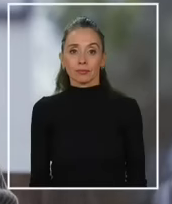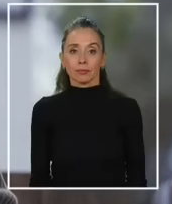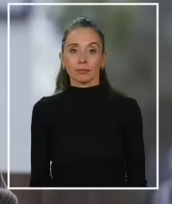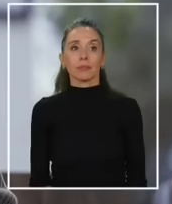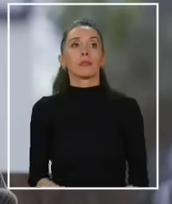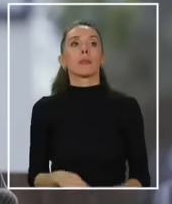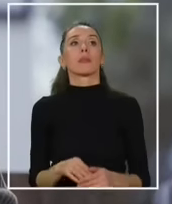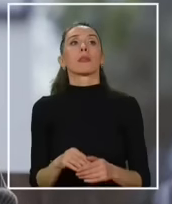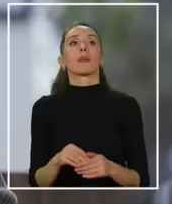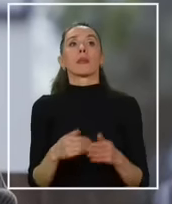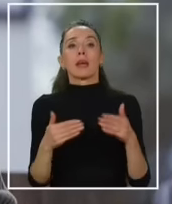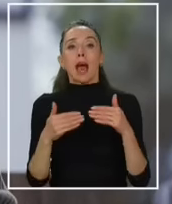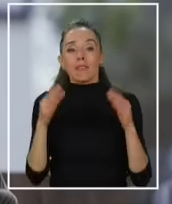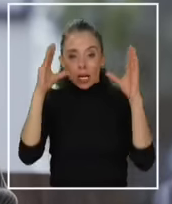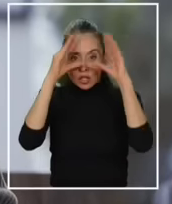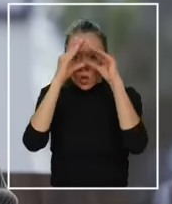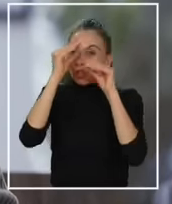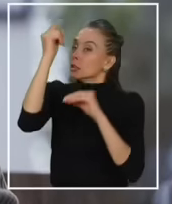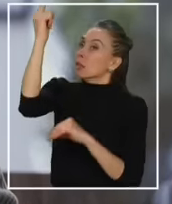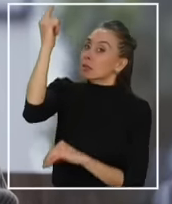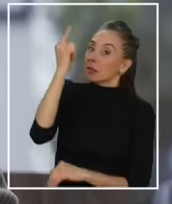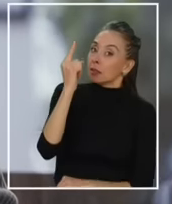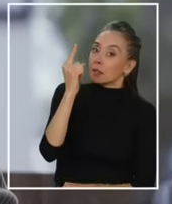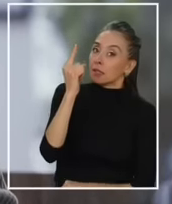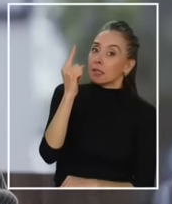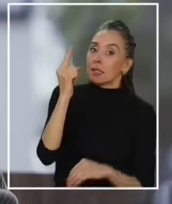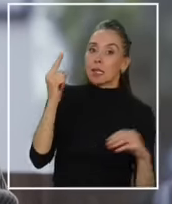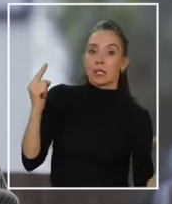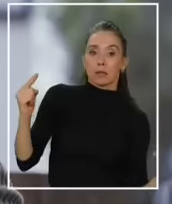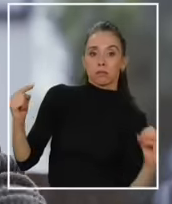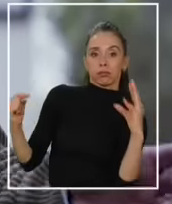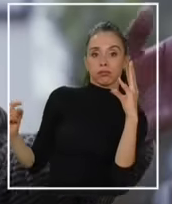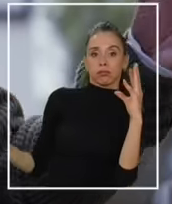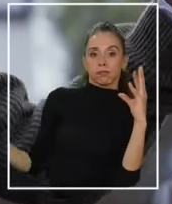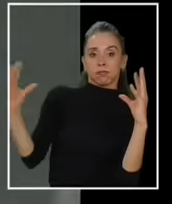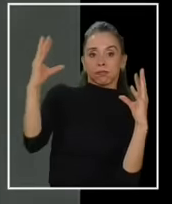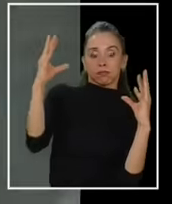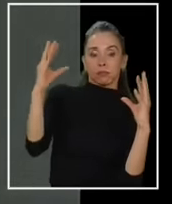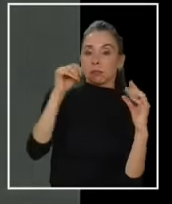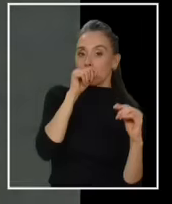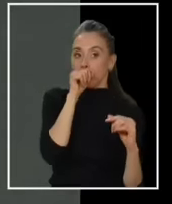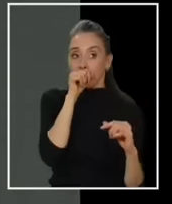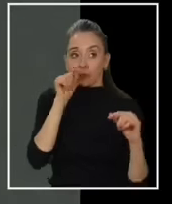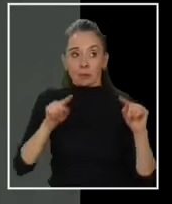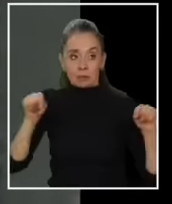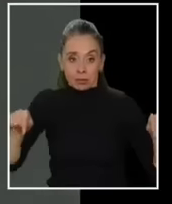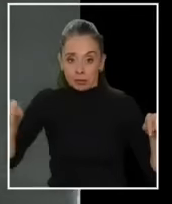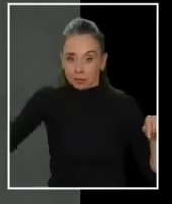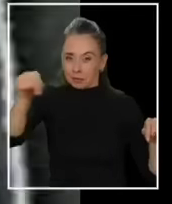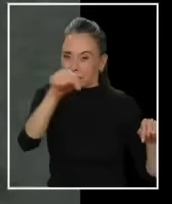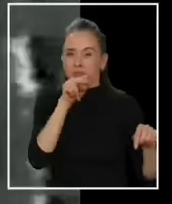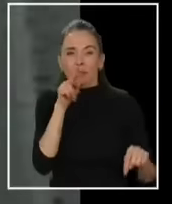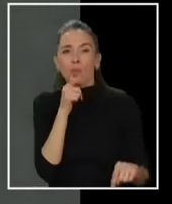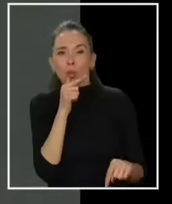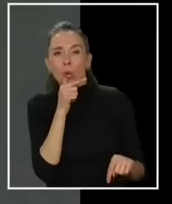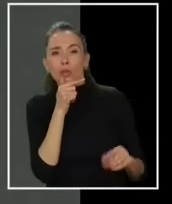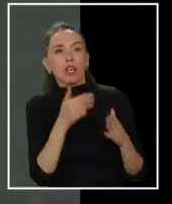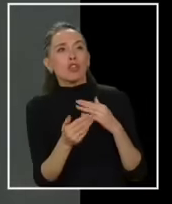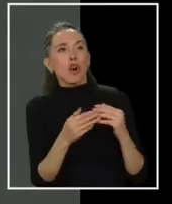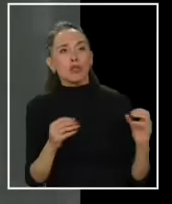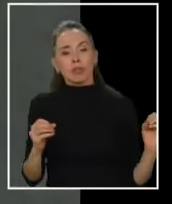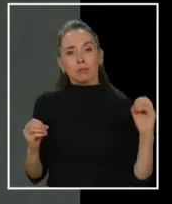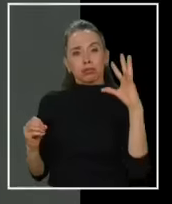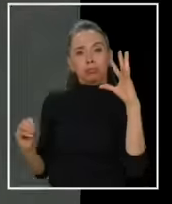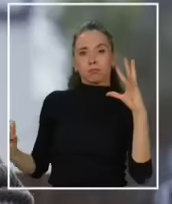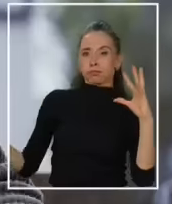Es que a veces habían apariciones de noche y habían reflectores en algunos sectores acá, medio dudoso de dónde salían esos